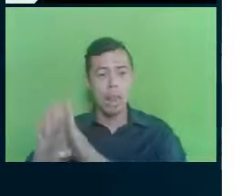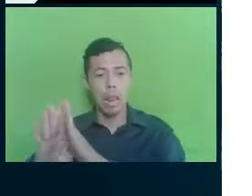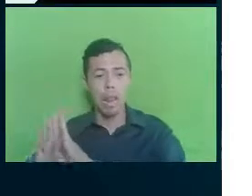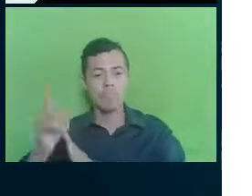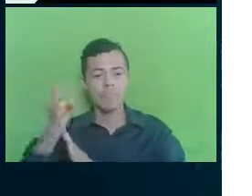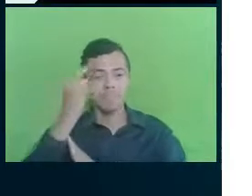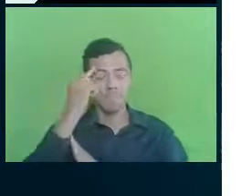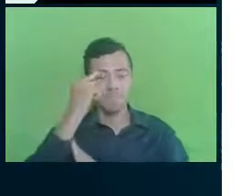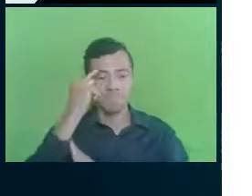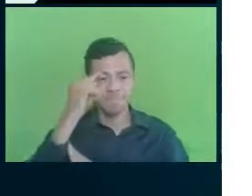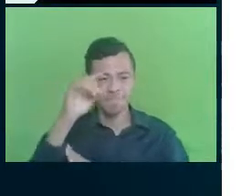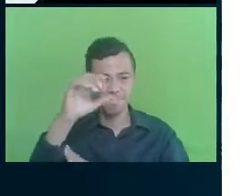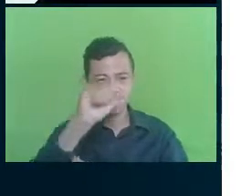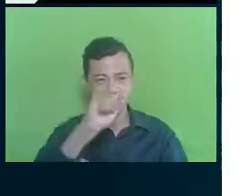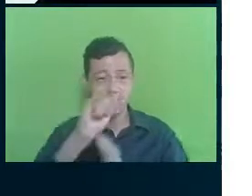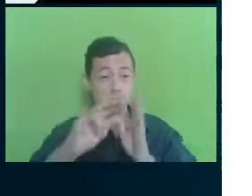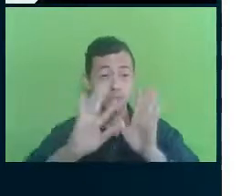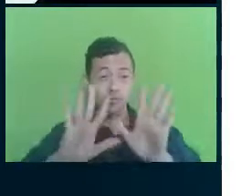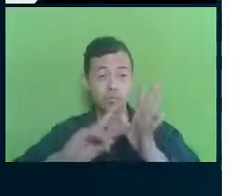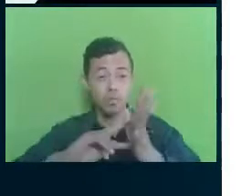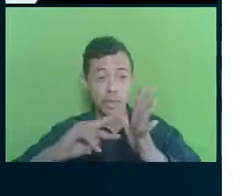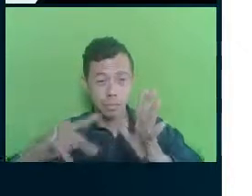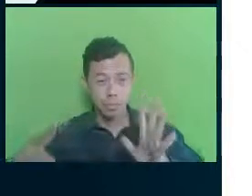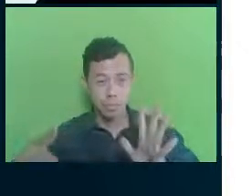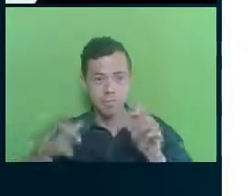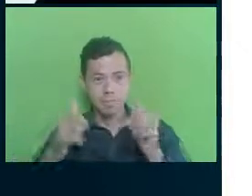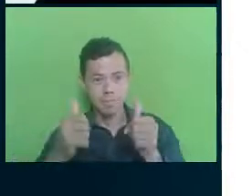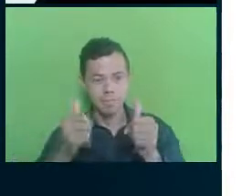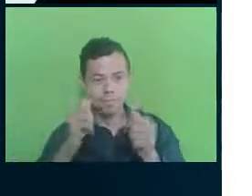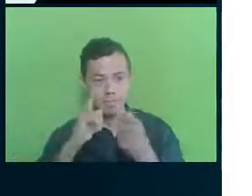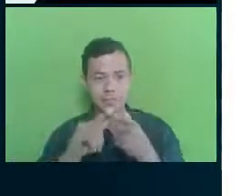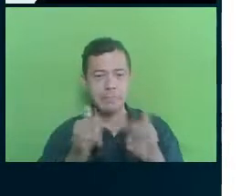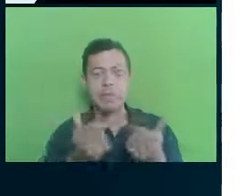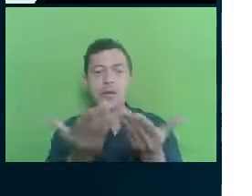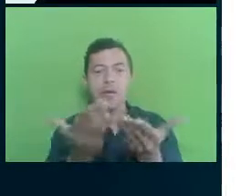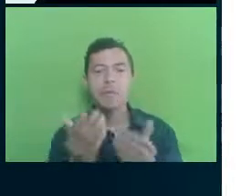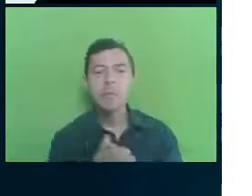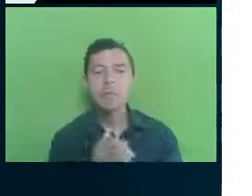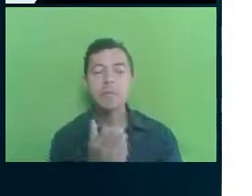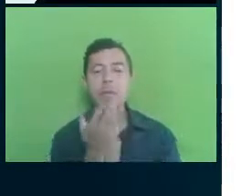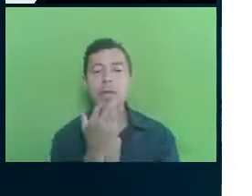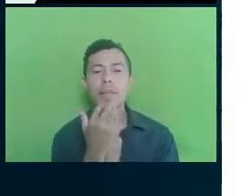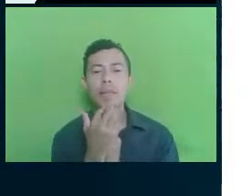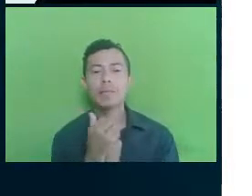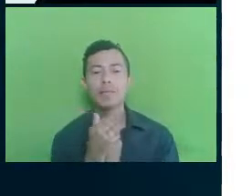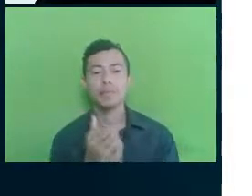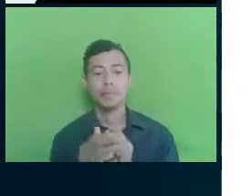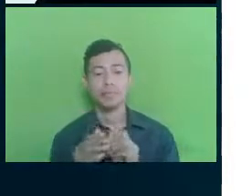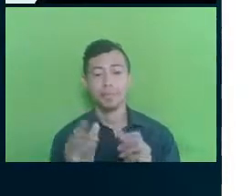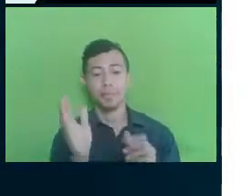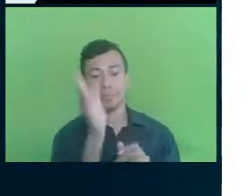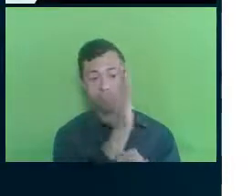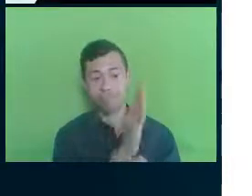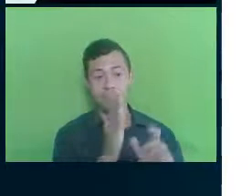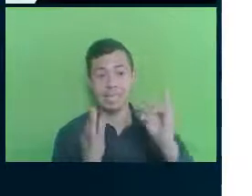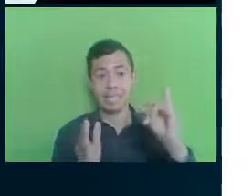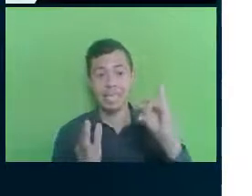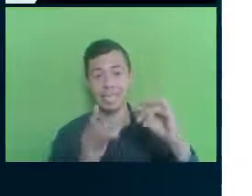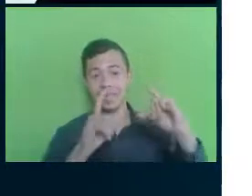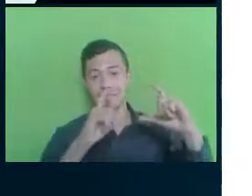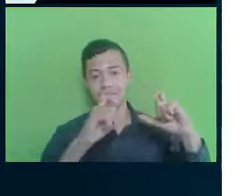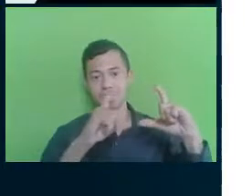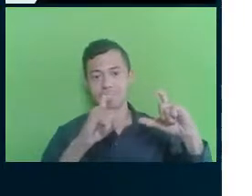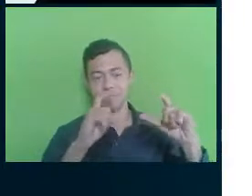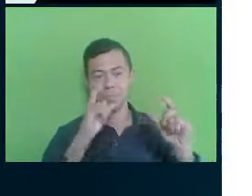aquí, digamos que, dos extremos de la inteligencia artificial. A mano izquierda tienen algo que se llama The